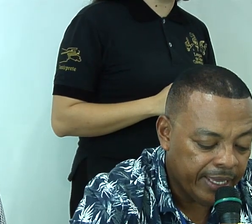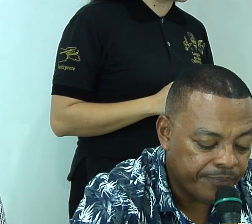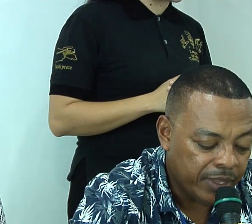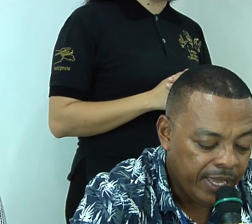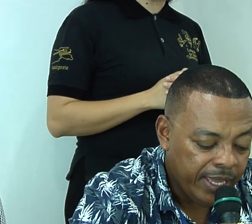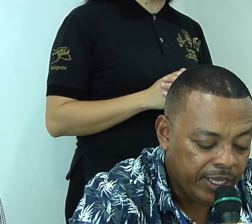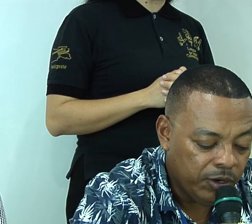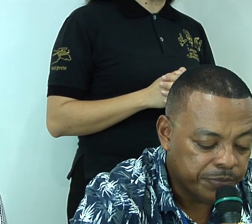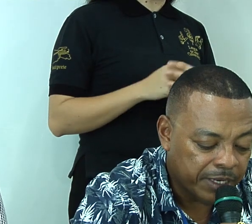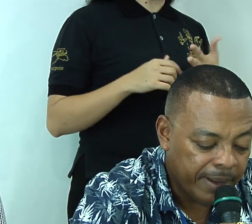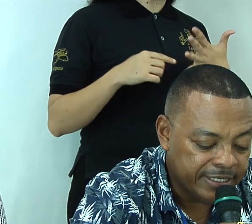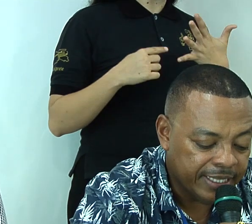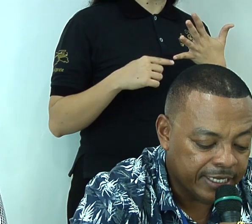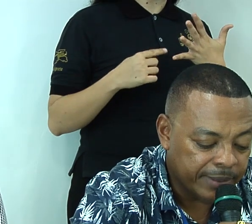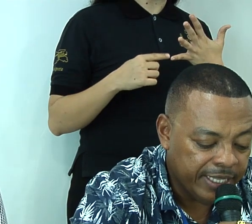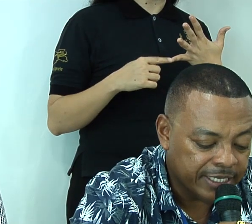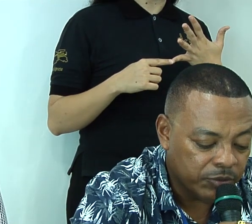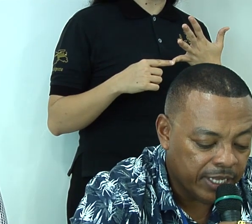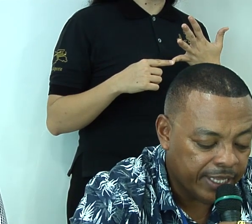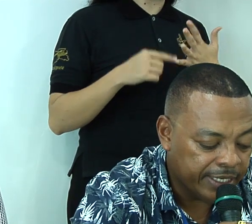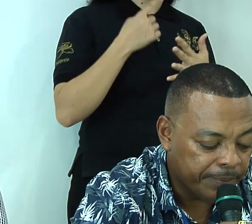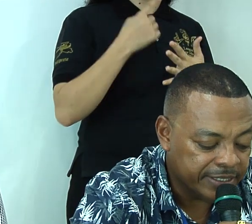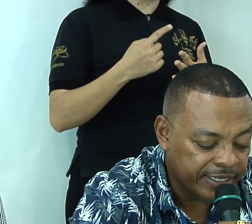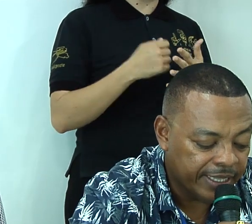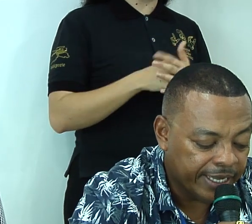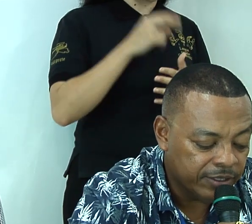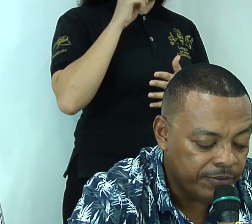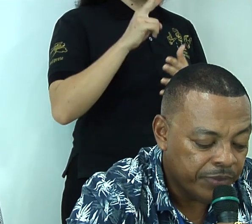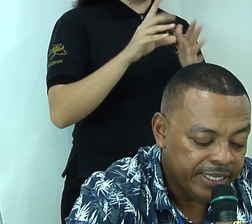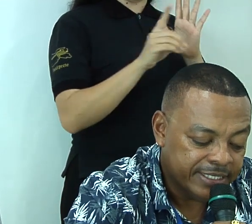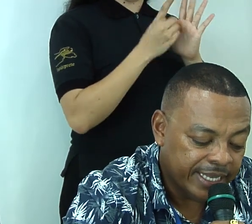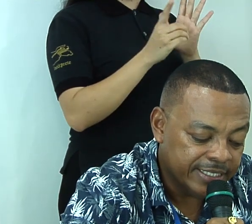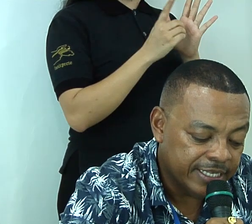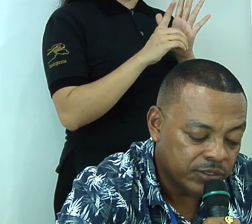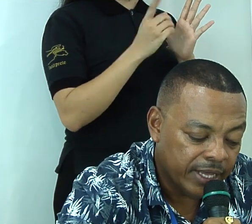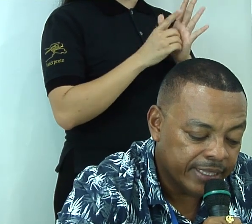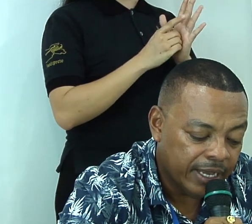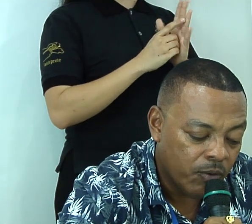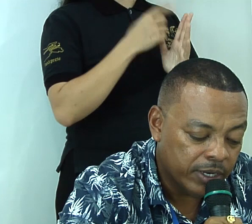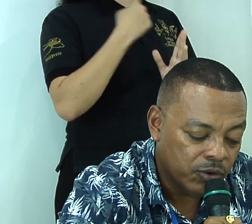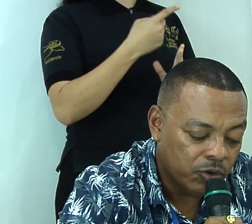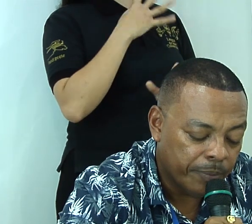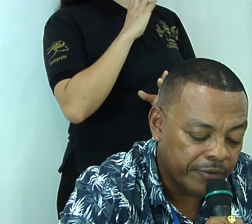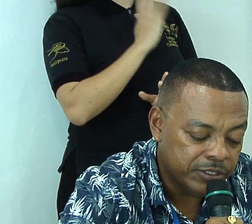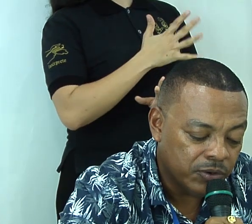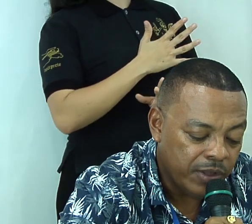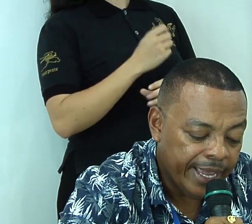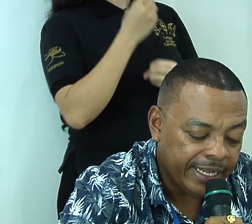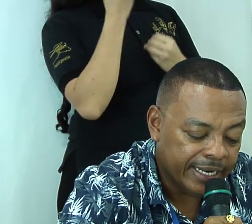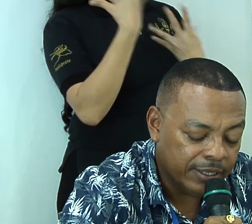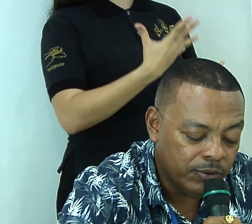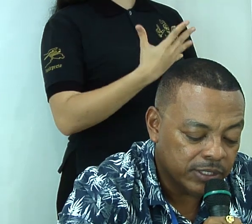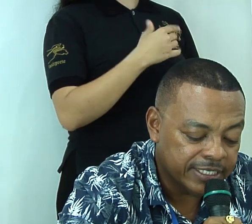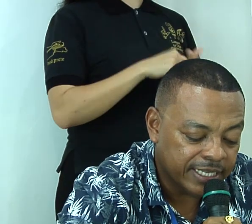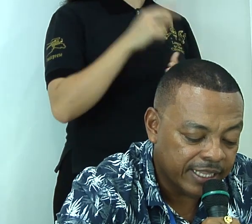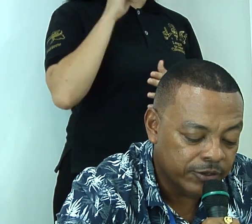e inobservancia de las medidas adoptadas en el presente decreto serán sancionadas de acuerdo con lo previsto en